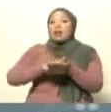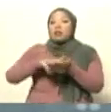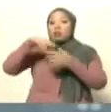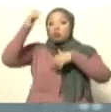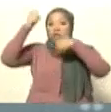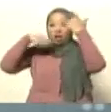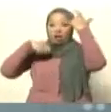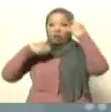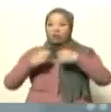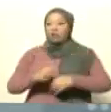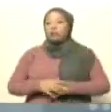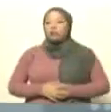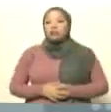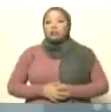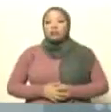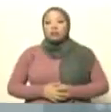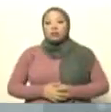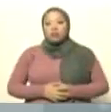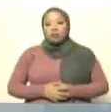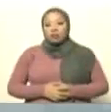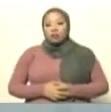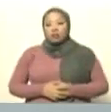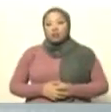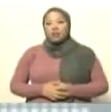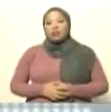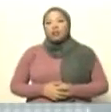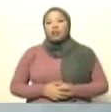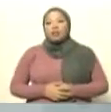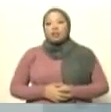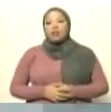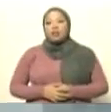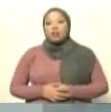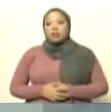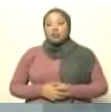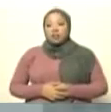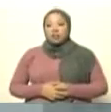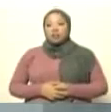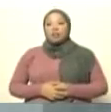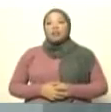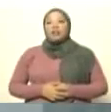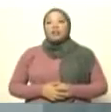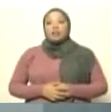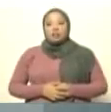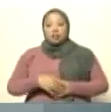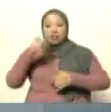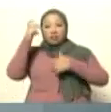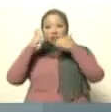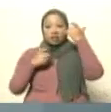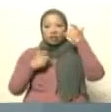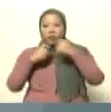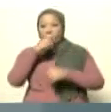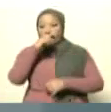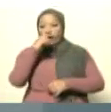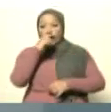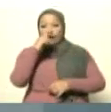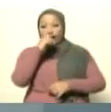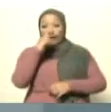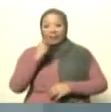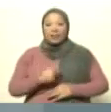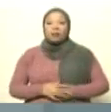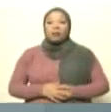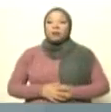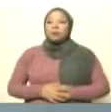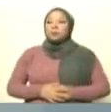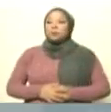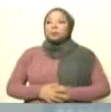estaba despejado el panorama, donde ya no había peligro, fue rescatado de una isla a